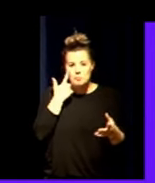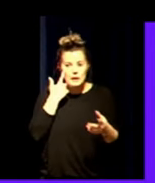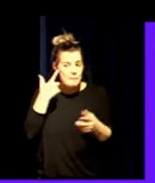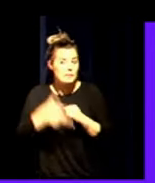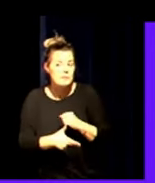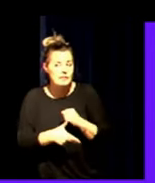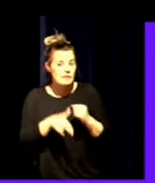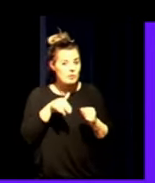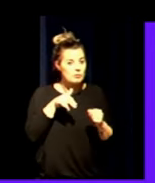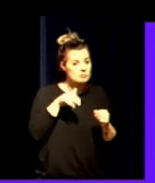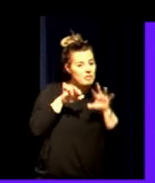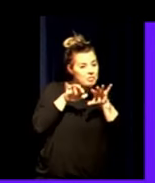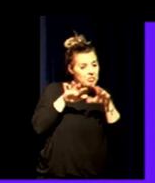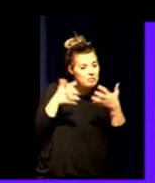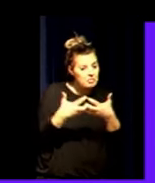por ejemplo.